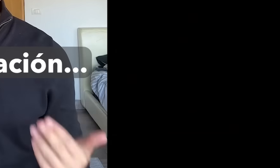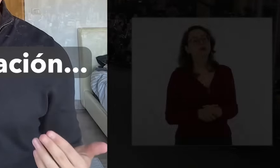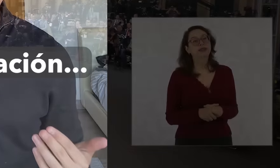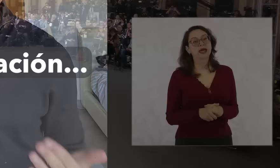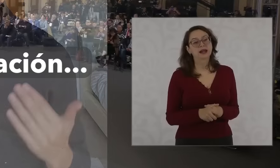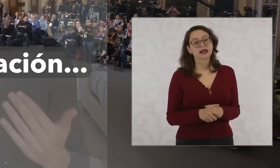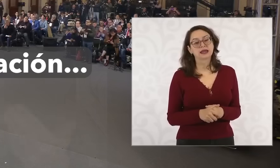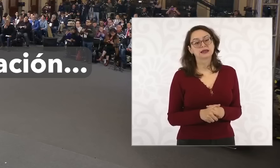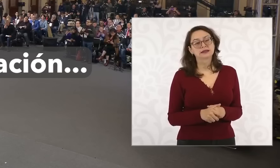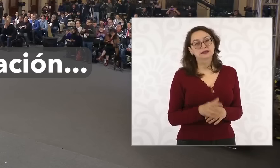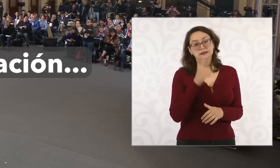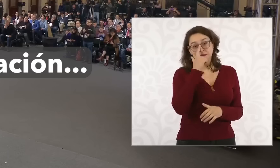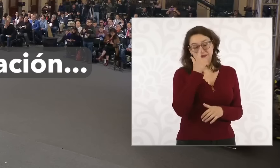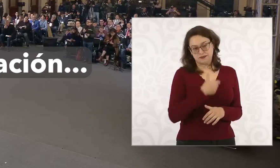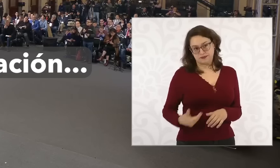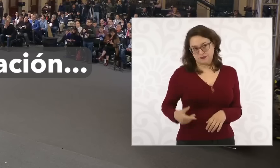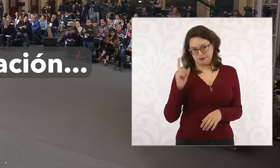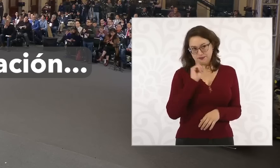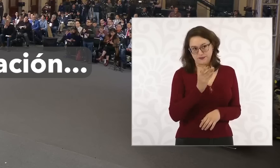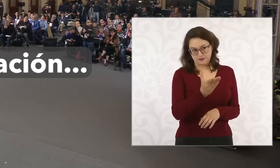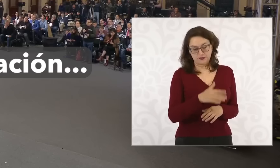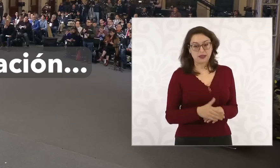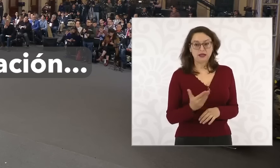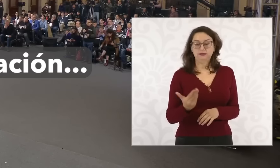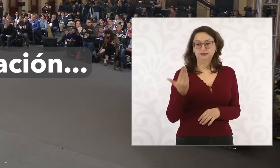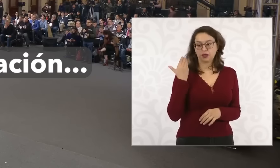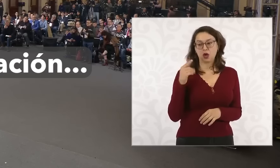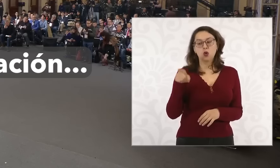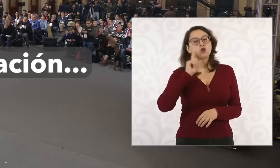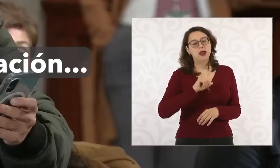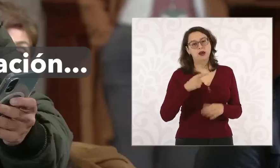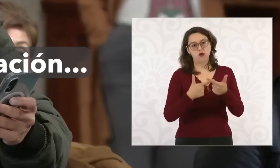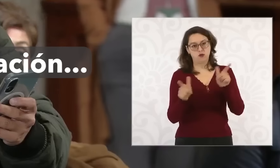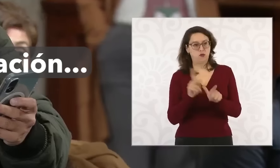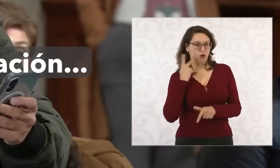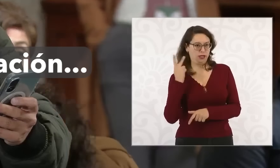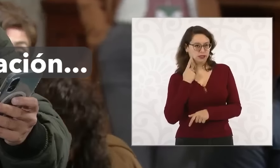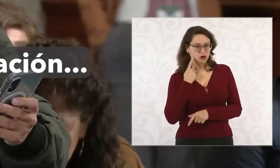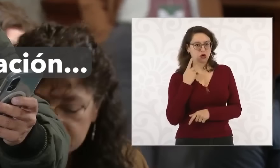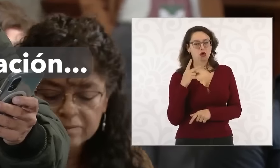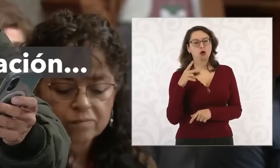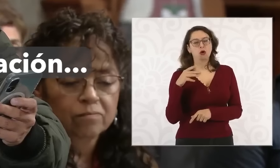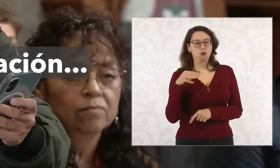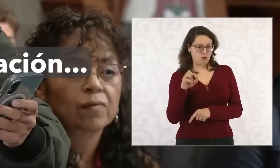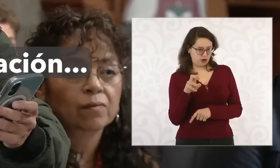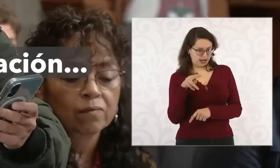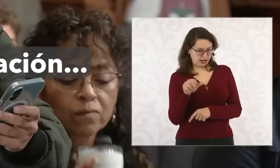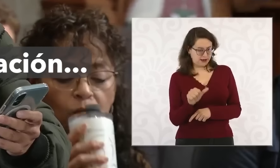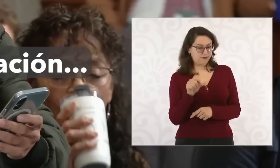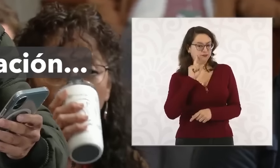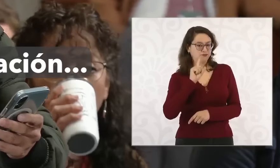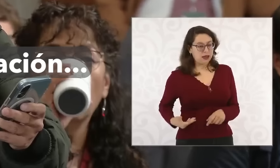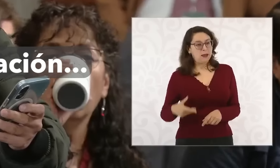millones en mi cuenta. Sobre esta publicación que hizo la presidenta de Morena, Luisa María Alcalde, en donde mostró pues